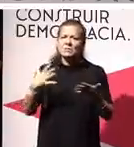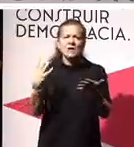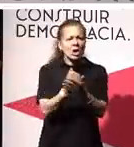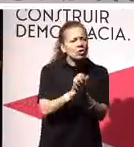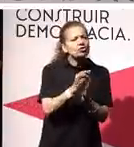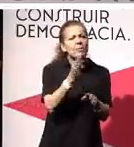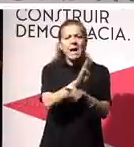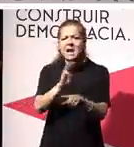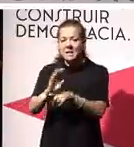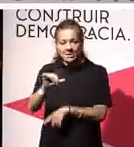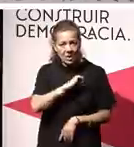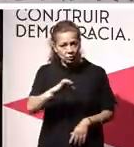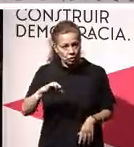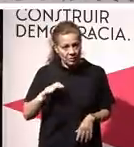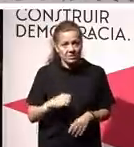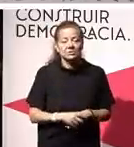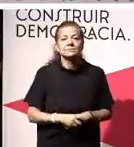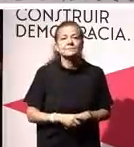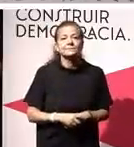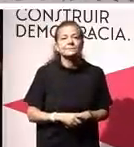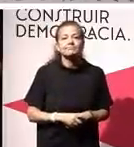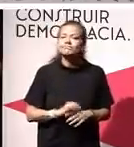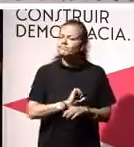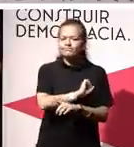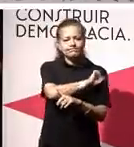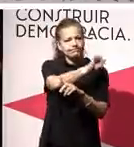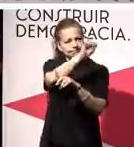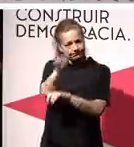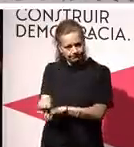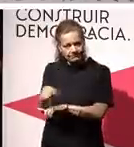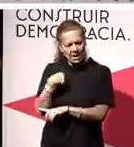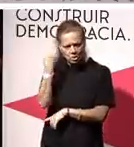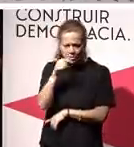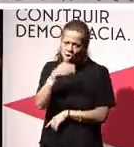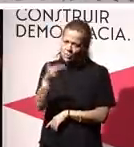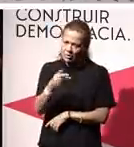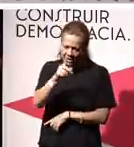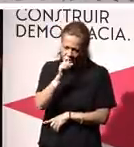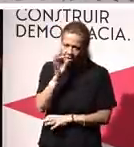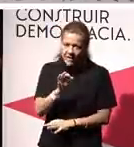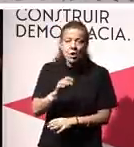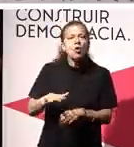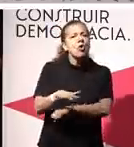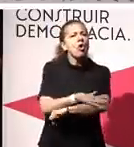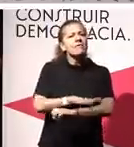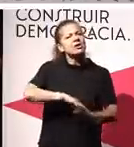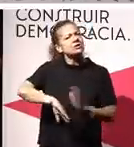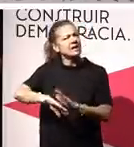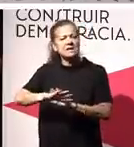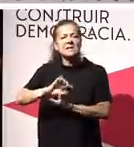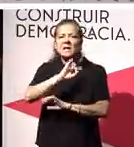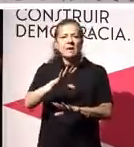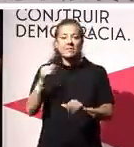los parlamentos autonómicos y tumbamos, y yo creo que esto es importante recordarlo, gobiernos de derechas que